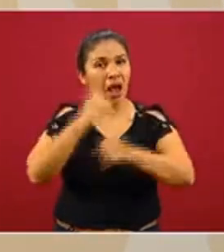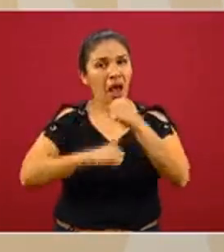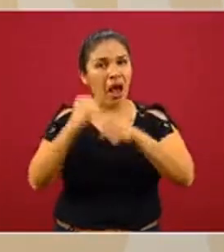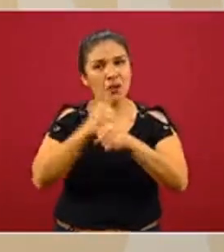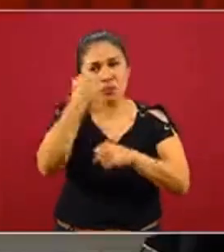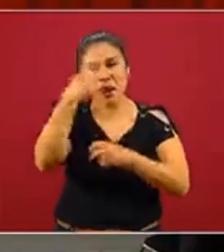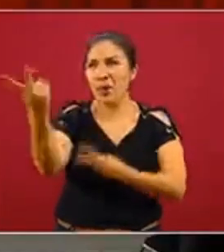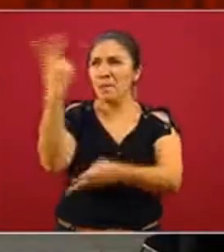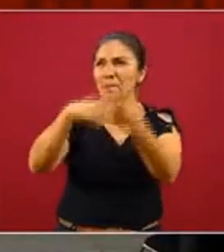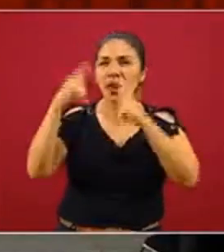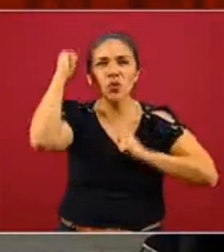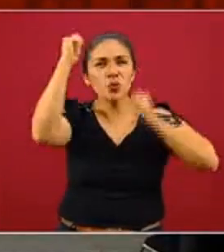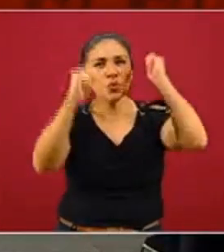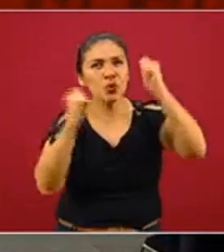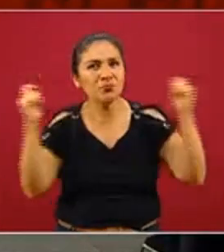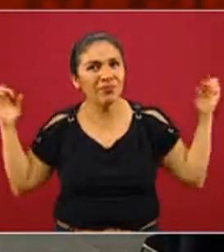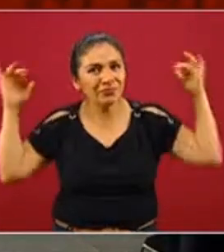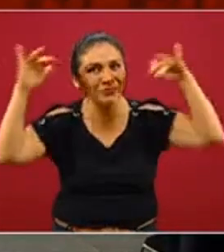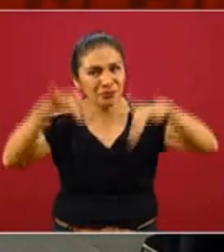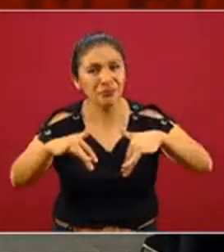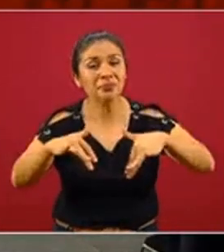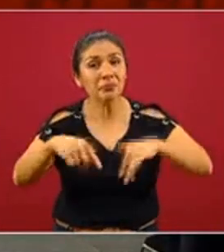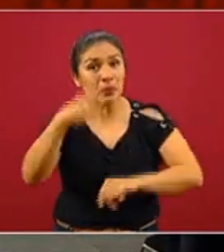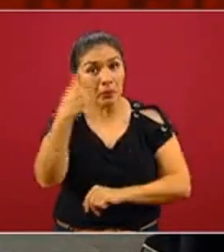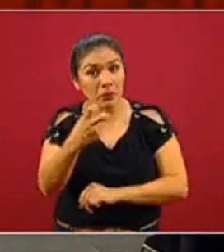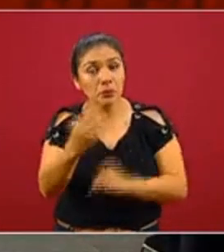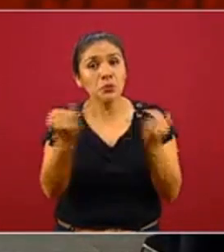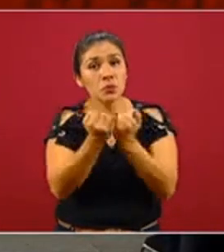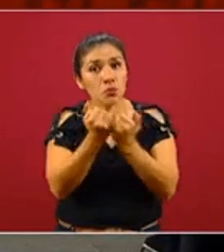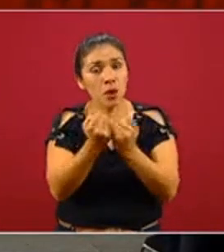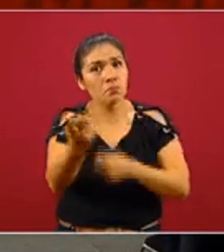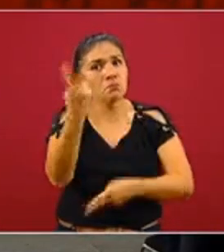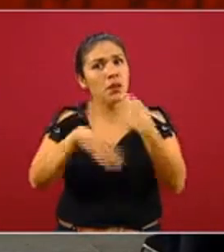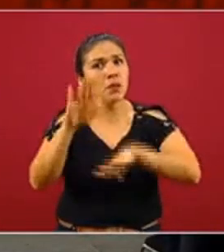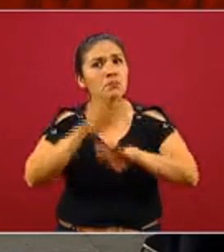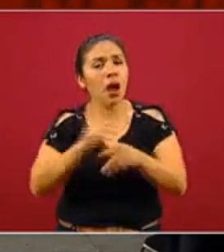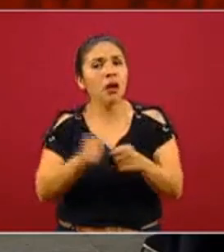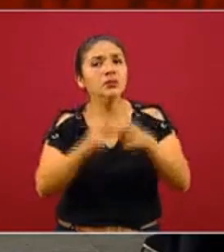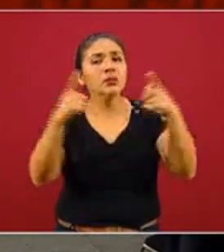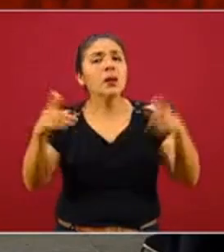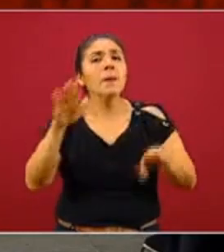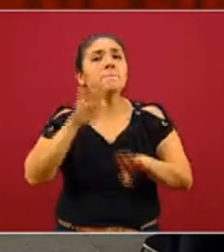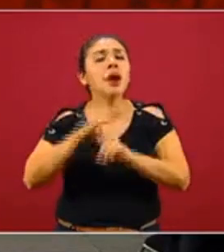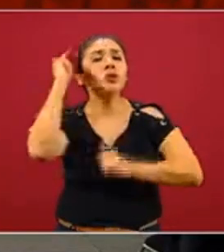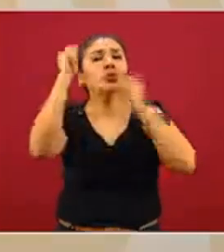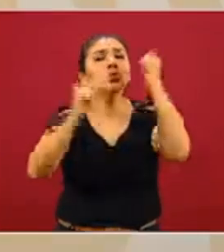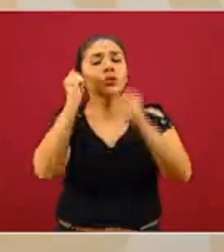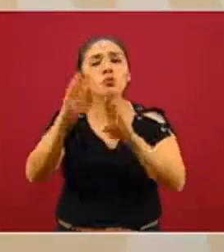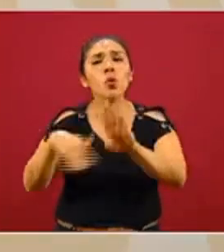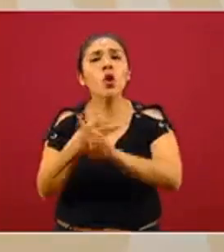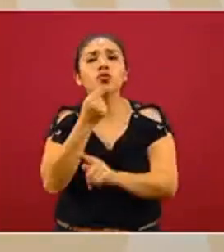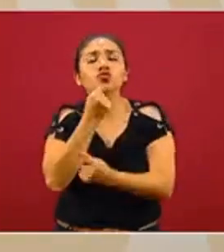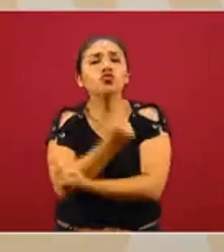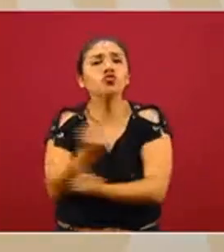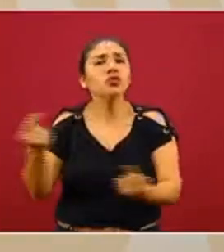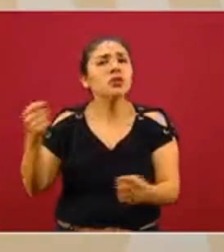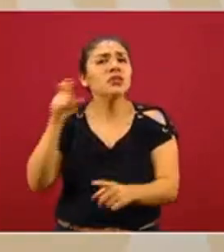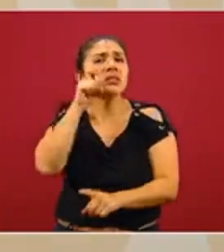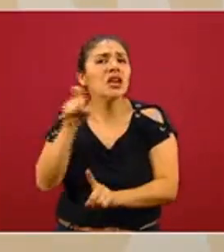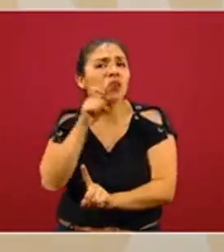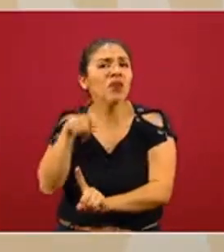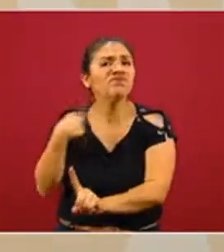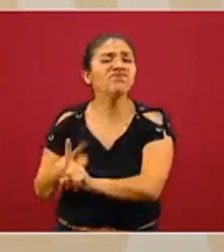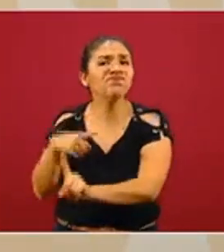del turismo, hizo también que creciera exorbitantemente el turismo sexual infantil. Creció la cobertura de Internet y ha